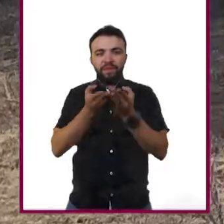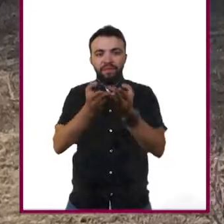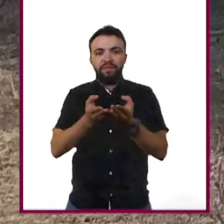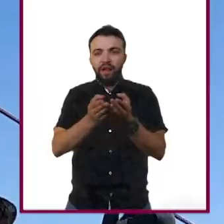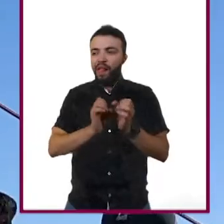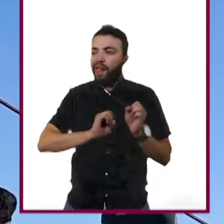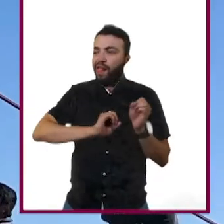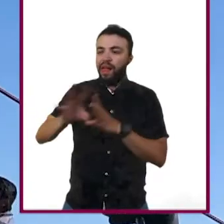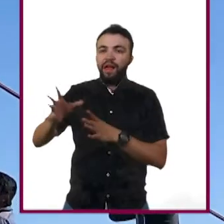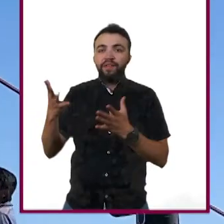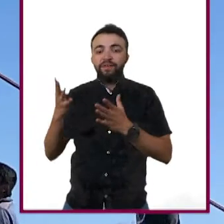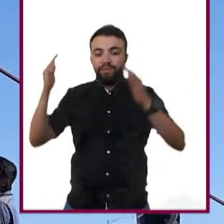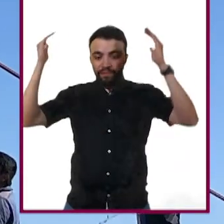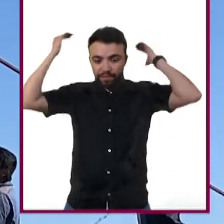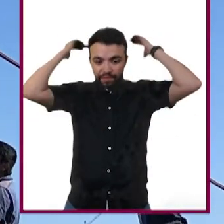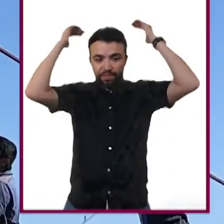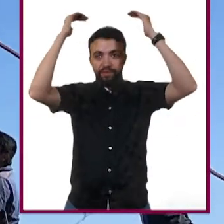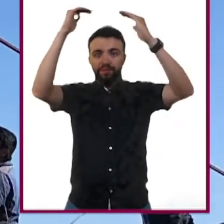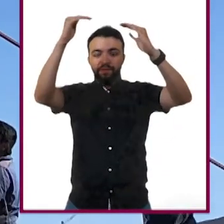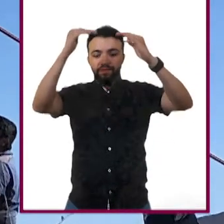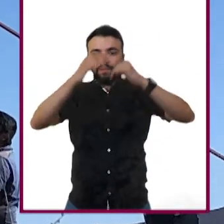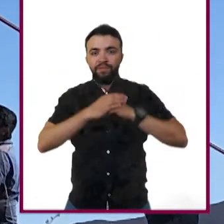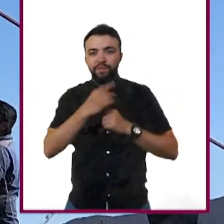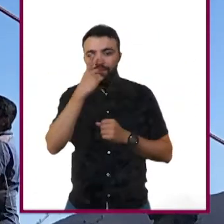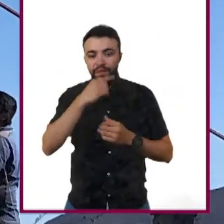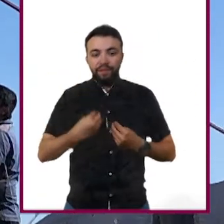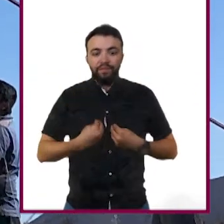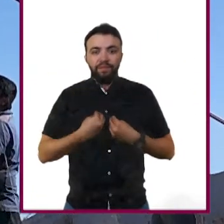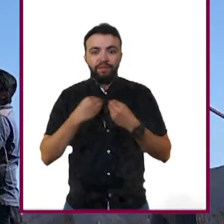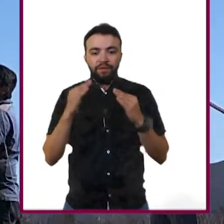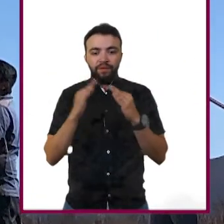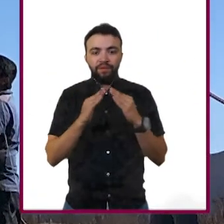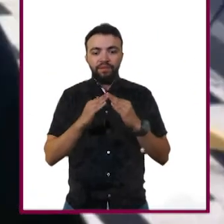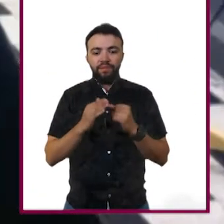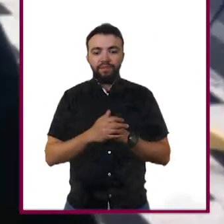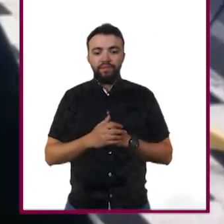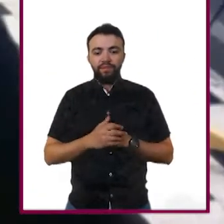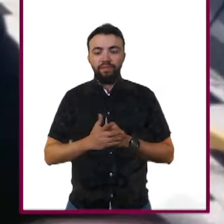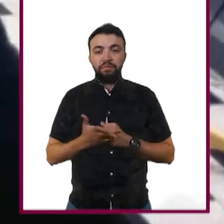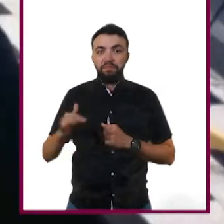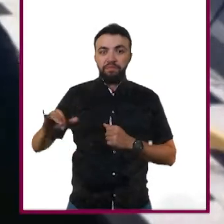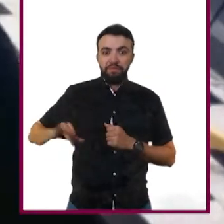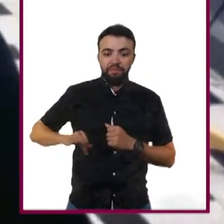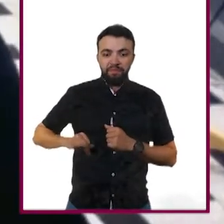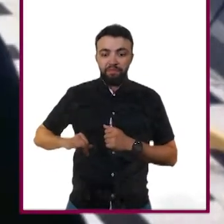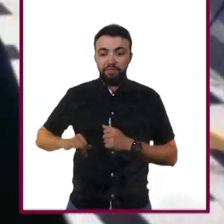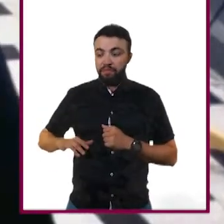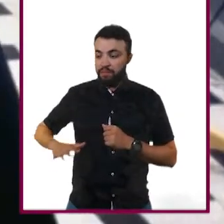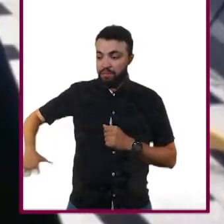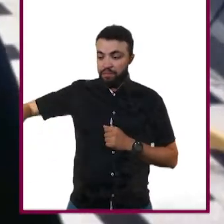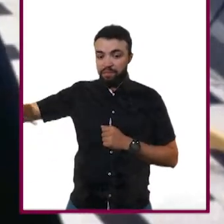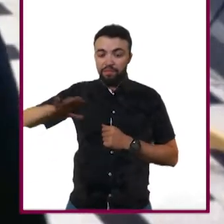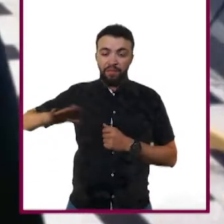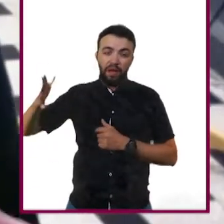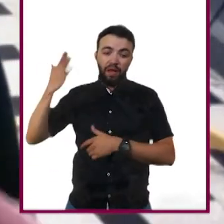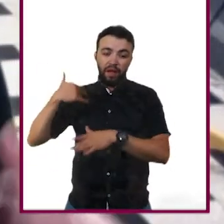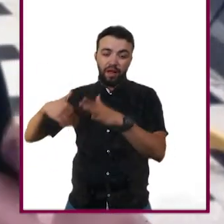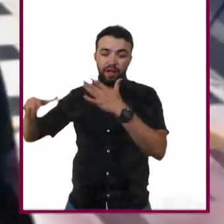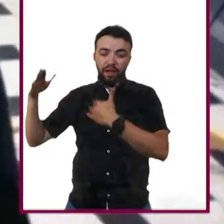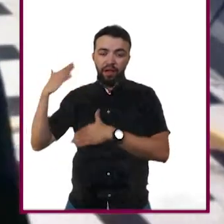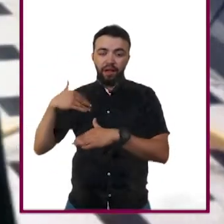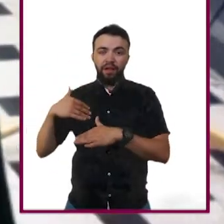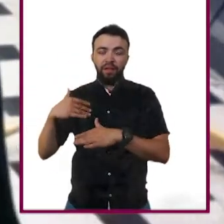en el terreno. Y también hay otra cosa interesante, que es que todo ese territorio alguna vez fue un mar.